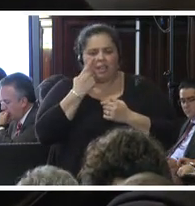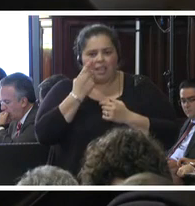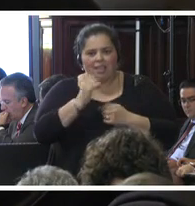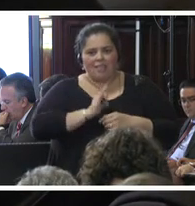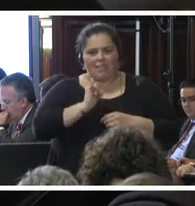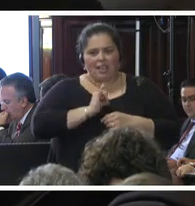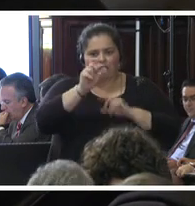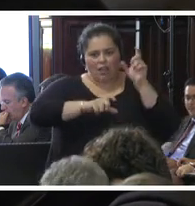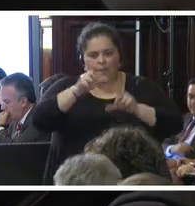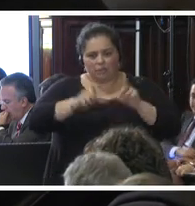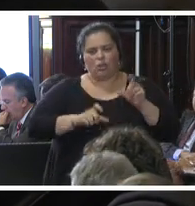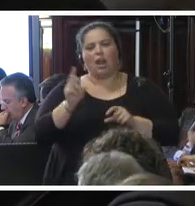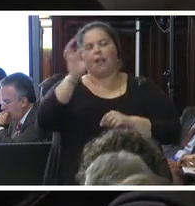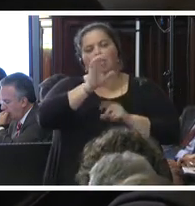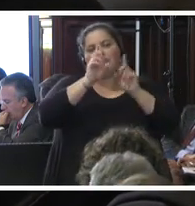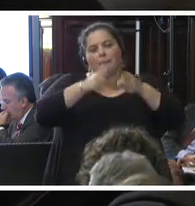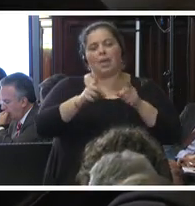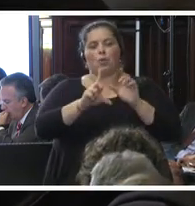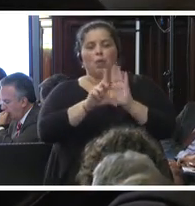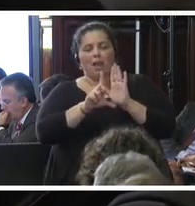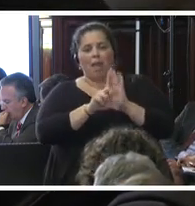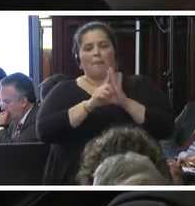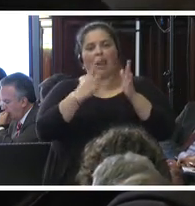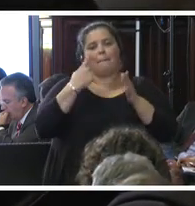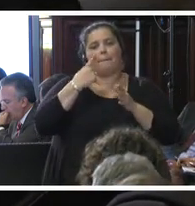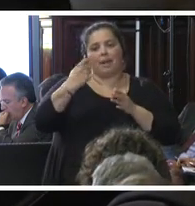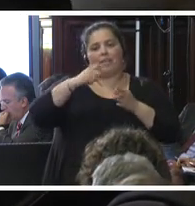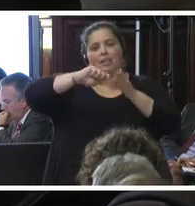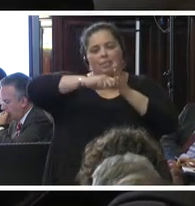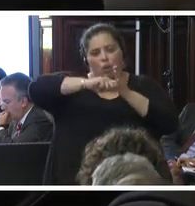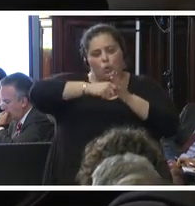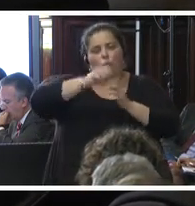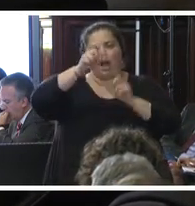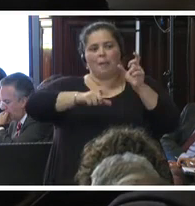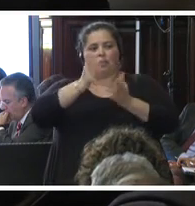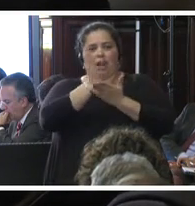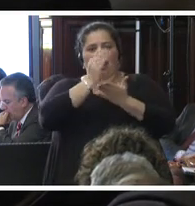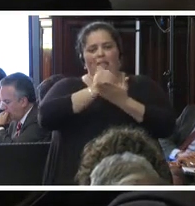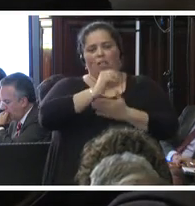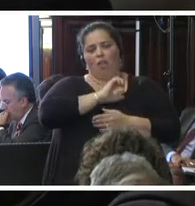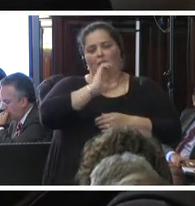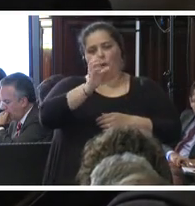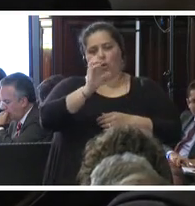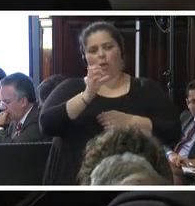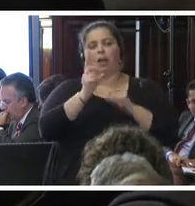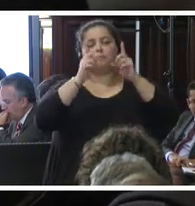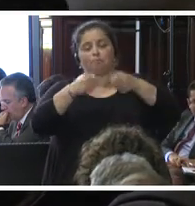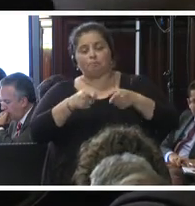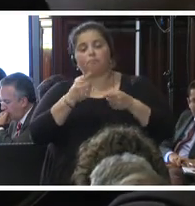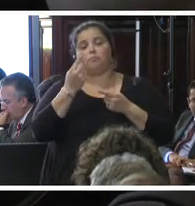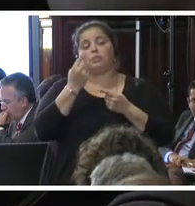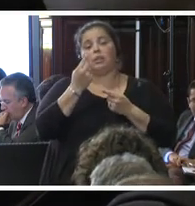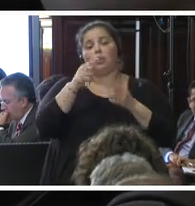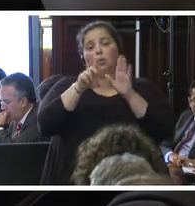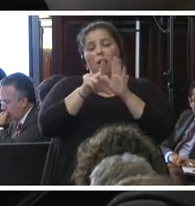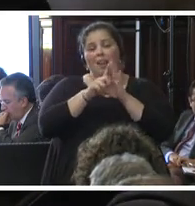de personas, y una ley para prevenir y sancionar la tortura del estado de Coahuila. En la atención integral, un programa integral de